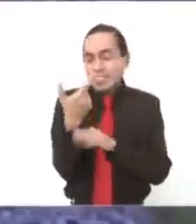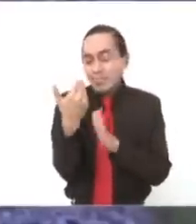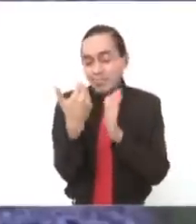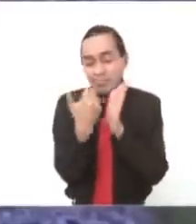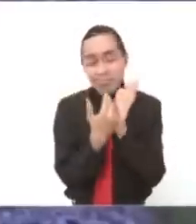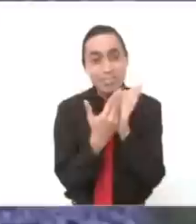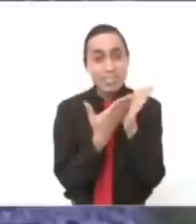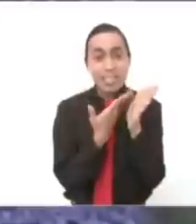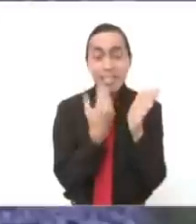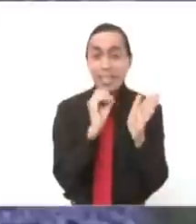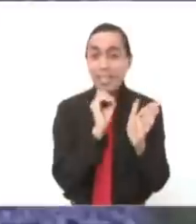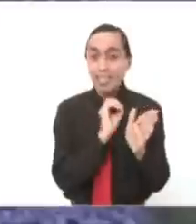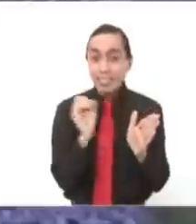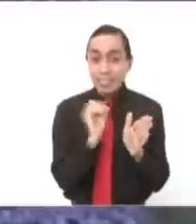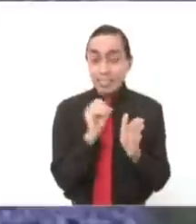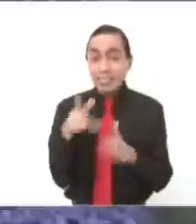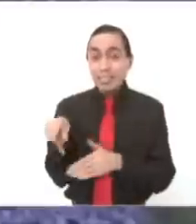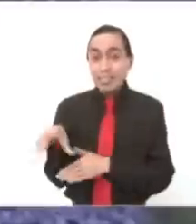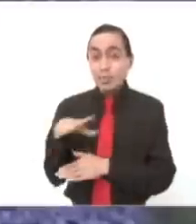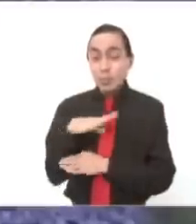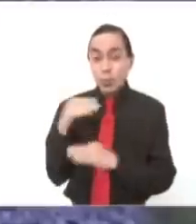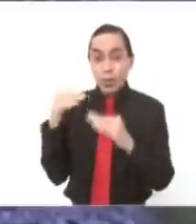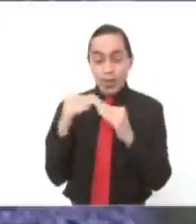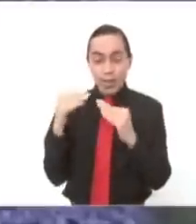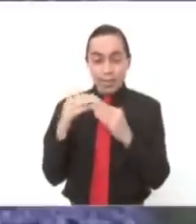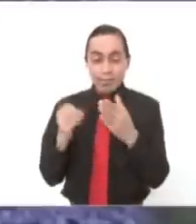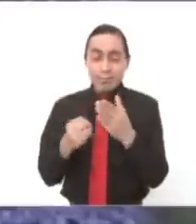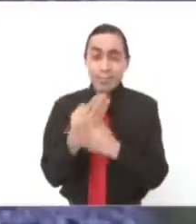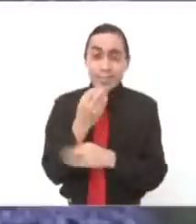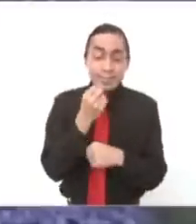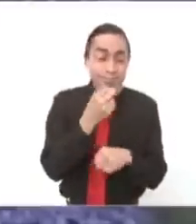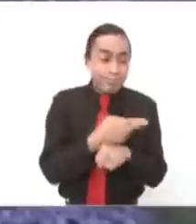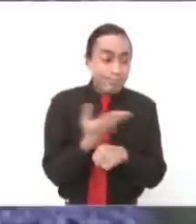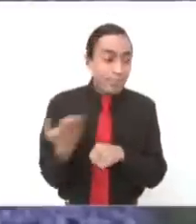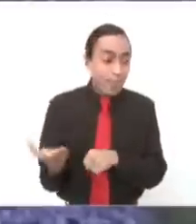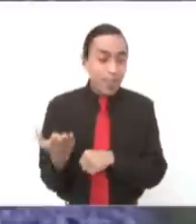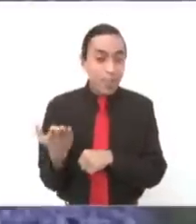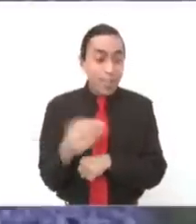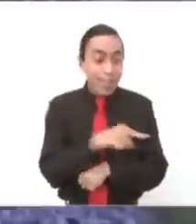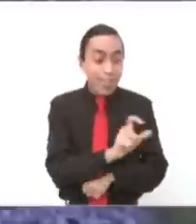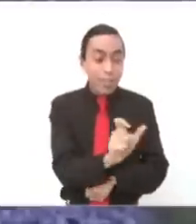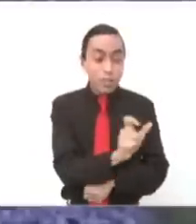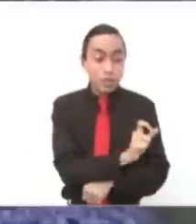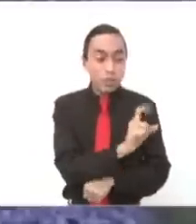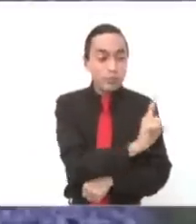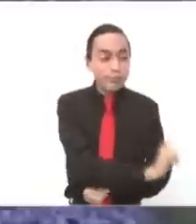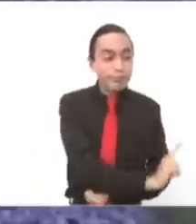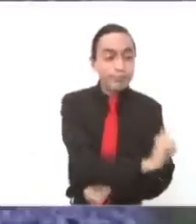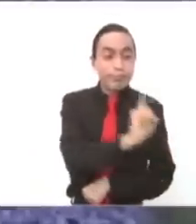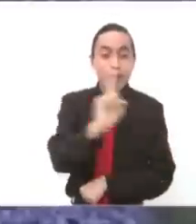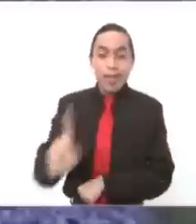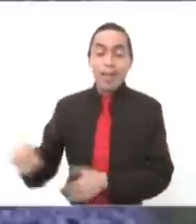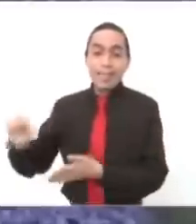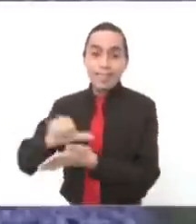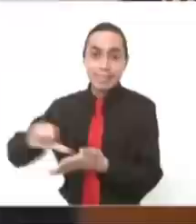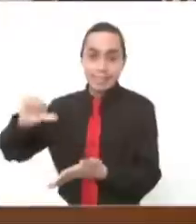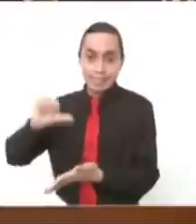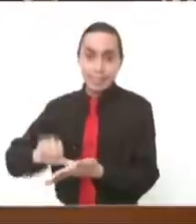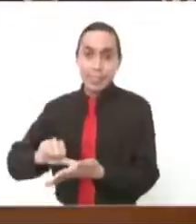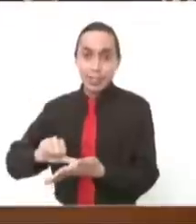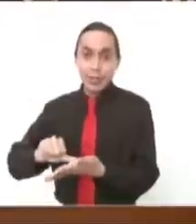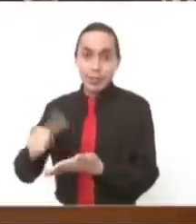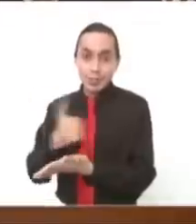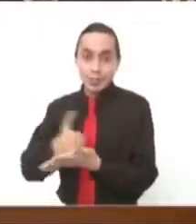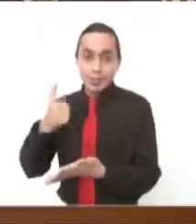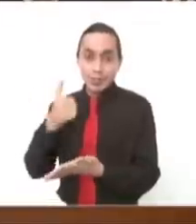salen temprano de sus hogares en Xochimilco y van rumbo al centro de la ciudad para